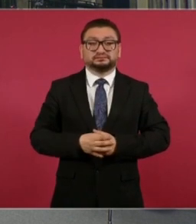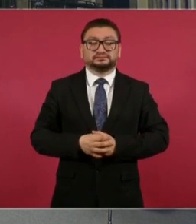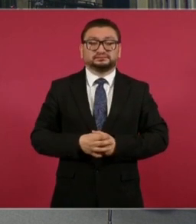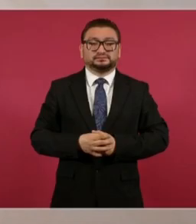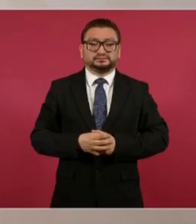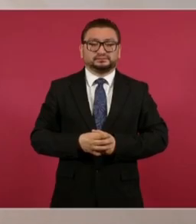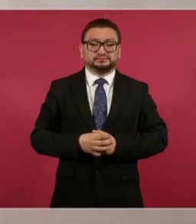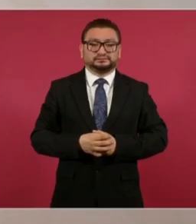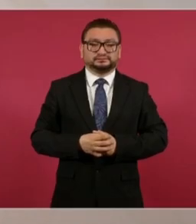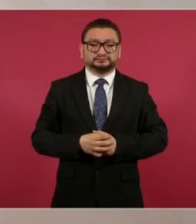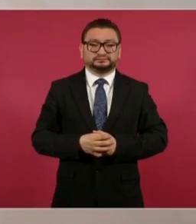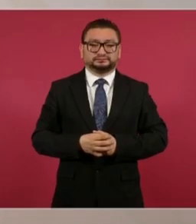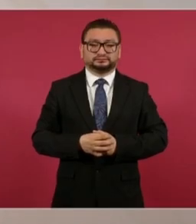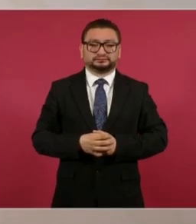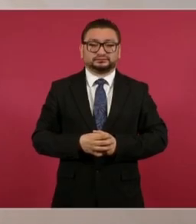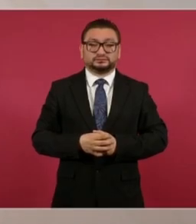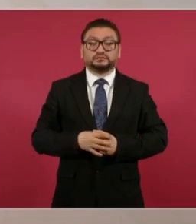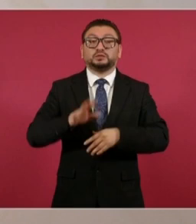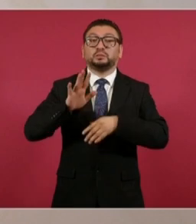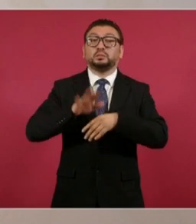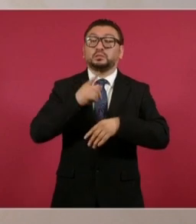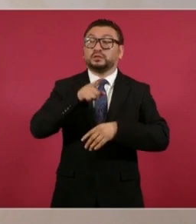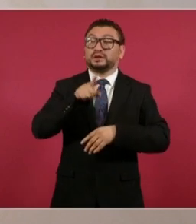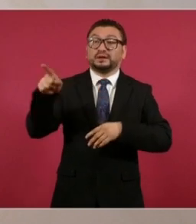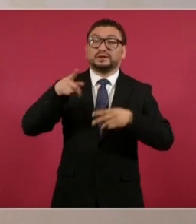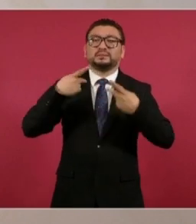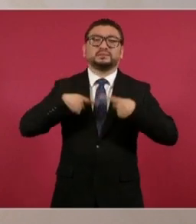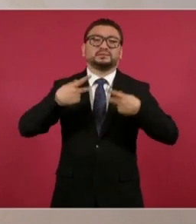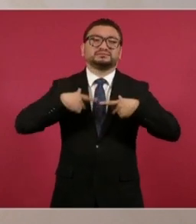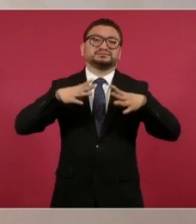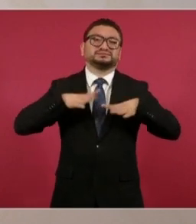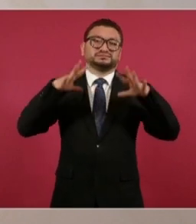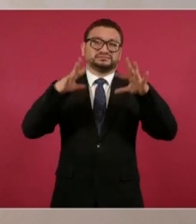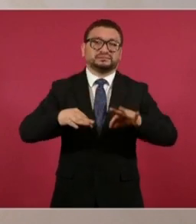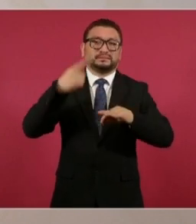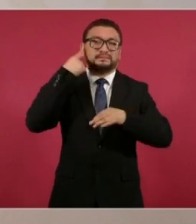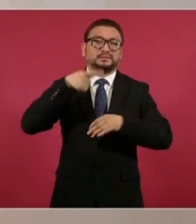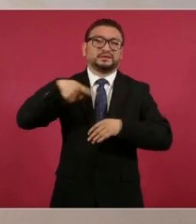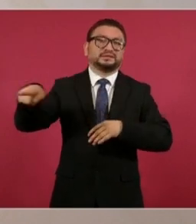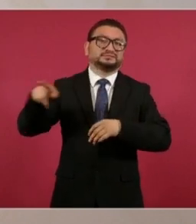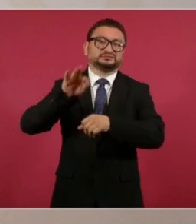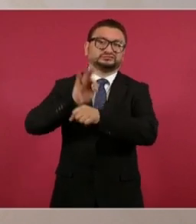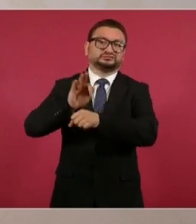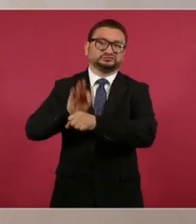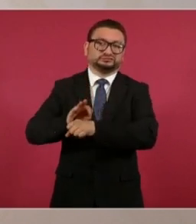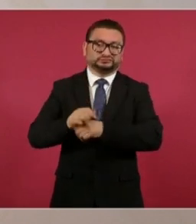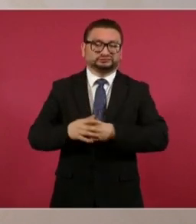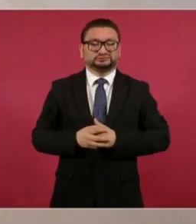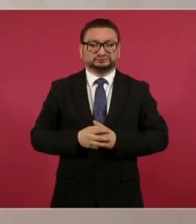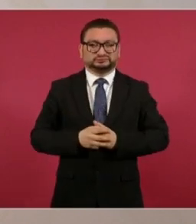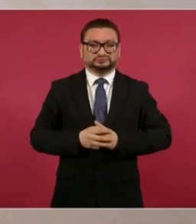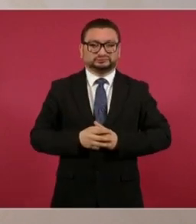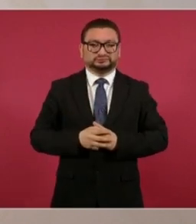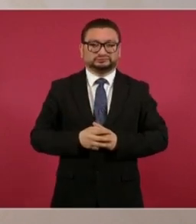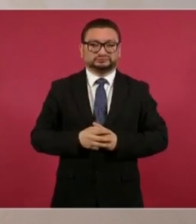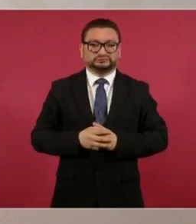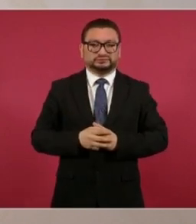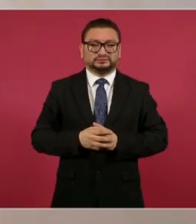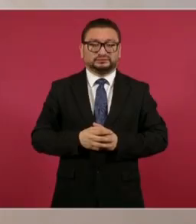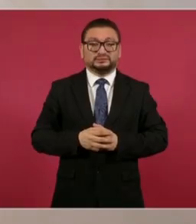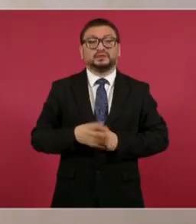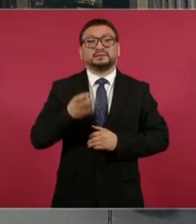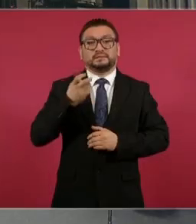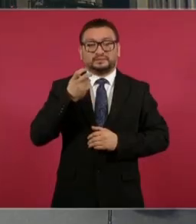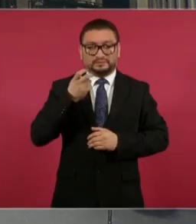guste a los que crearon eso para su protección Pero así